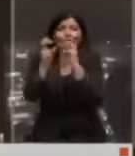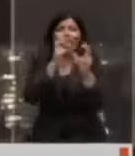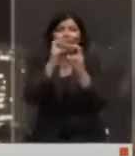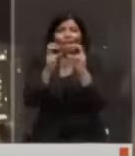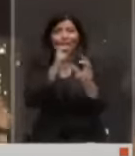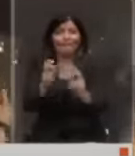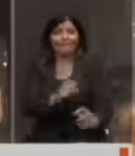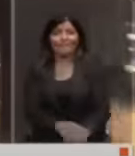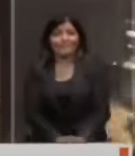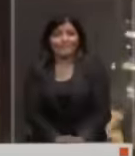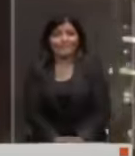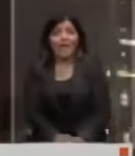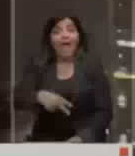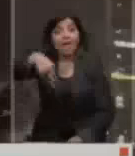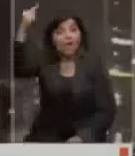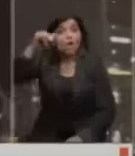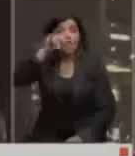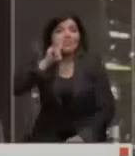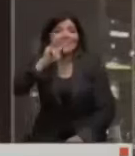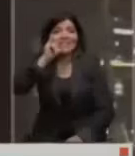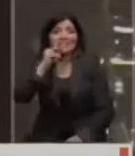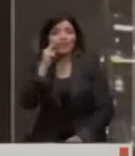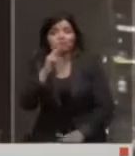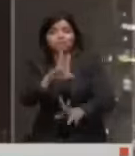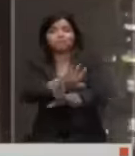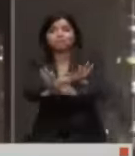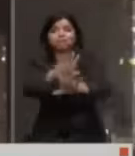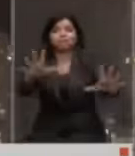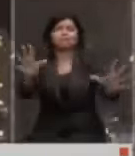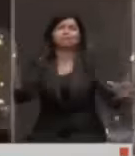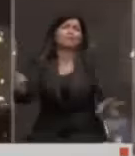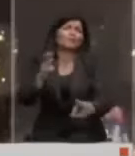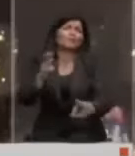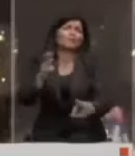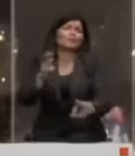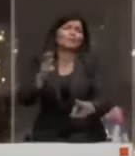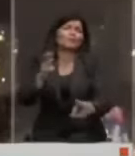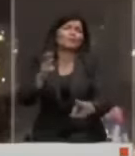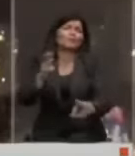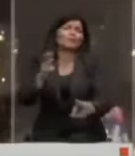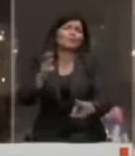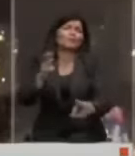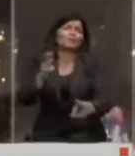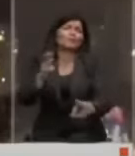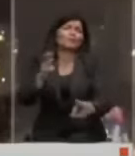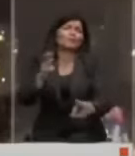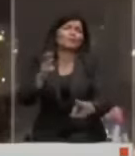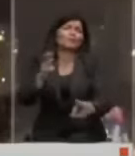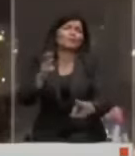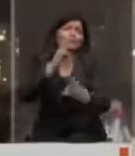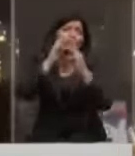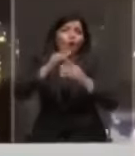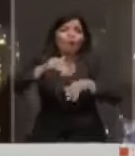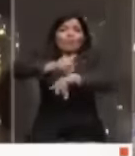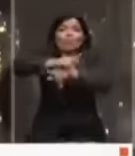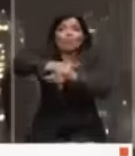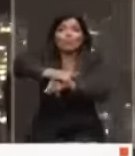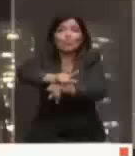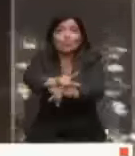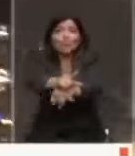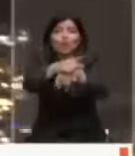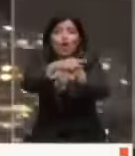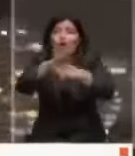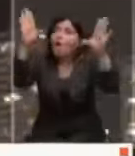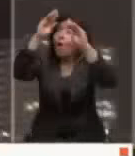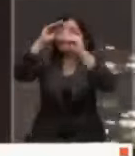Ok en el norte se lució con este tremendo espectáculo con drones esto esto lo mostraron acá en Uruguay la oscuridad del